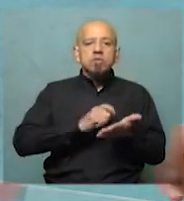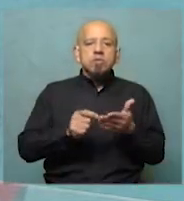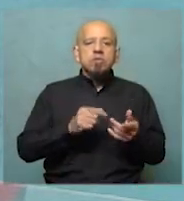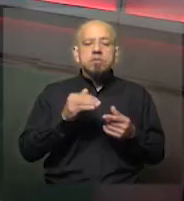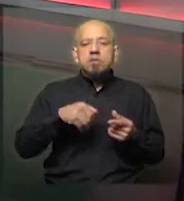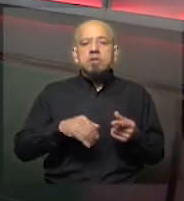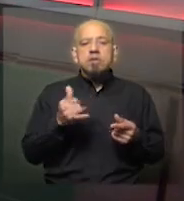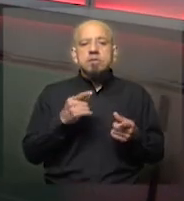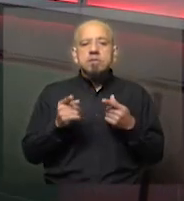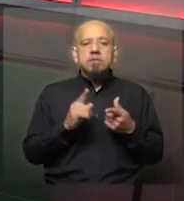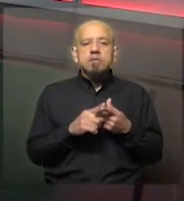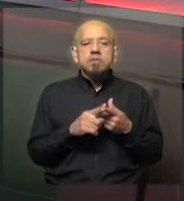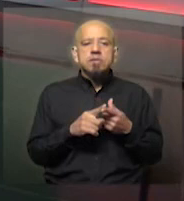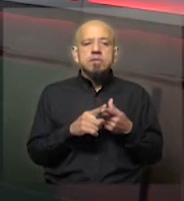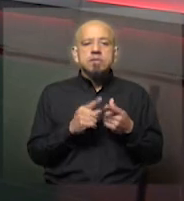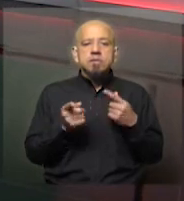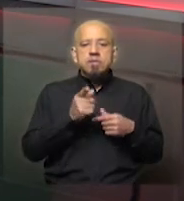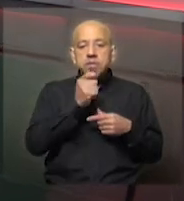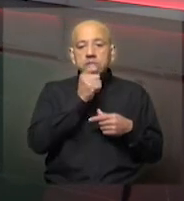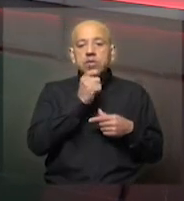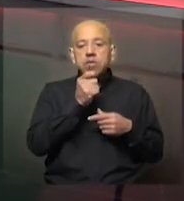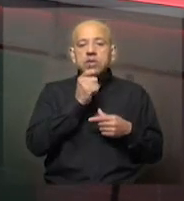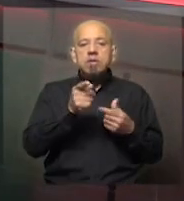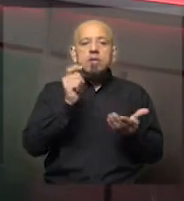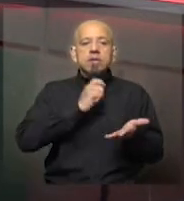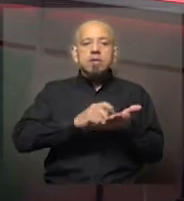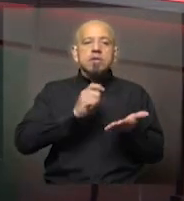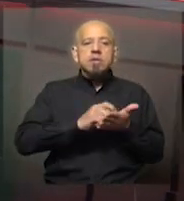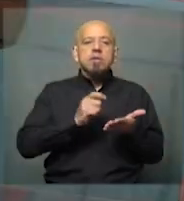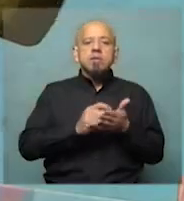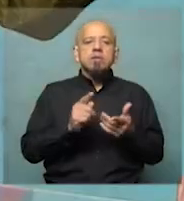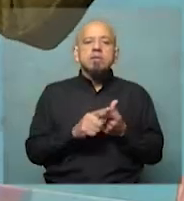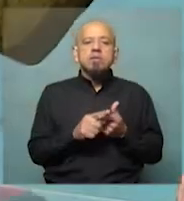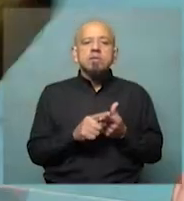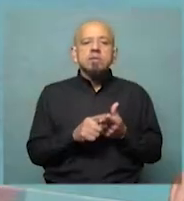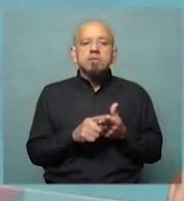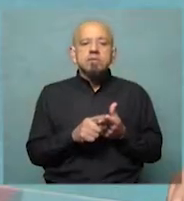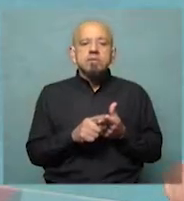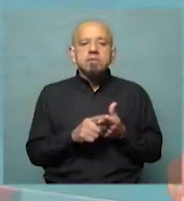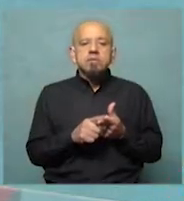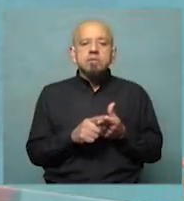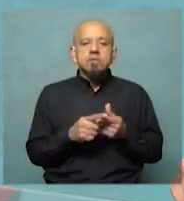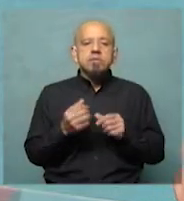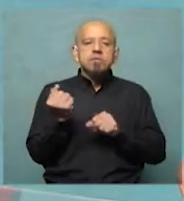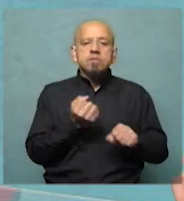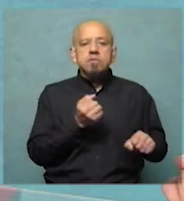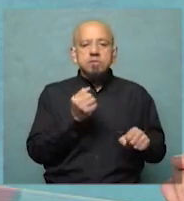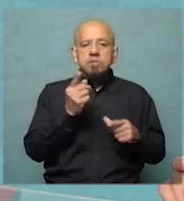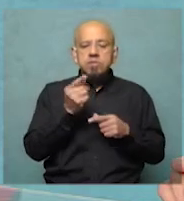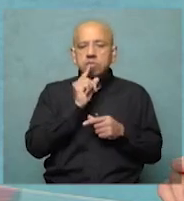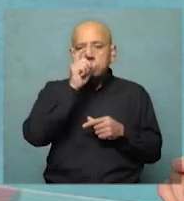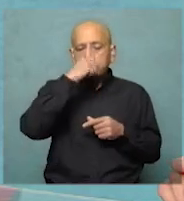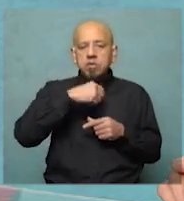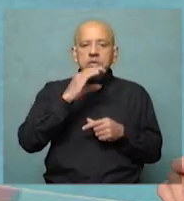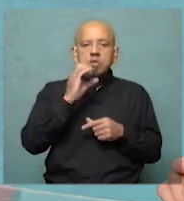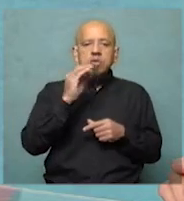tuvimos por acá, también es periodista, además de escritor, bueno, fundador de Montevideo Comic, y estamos